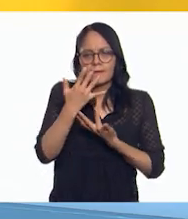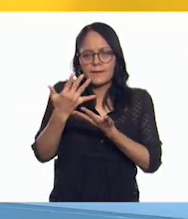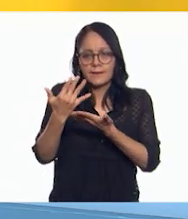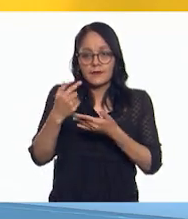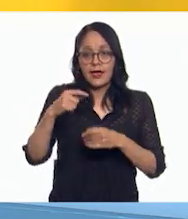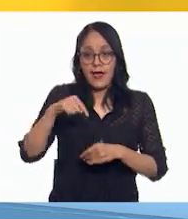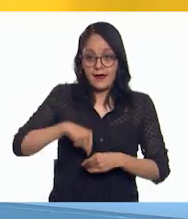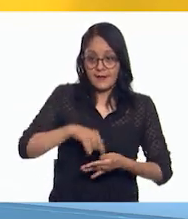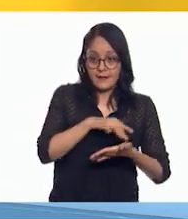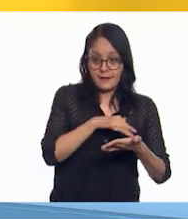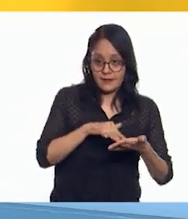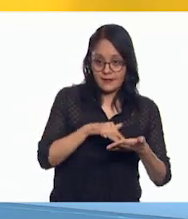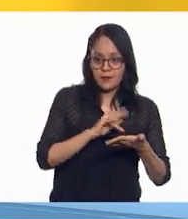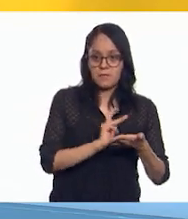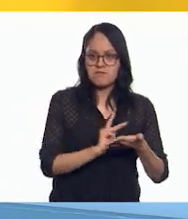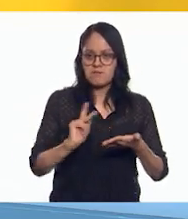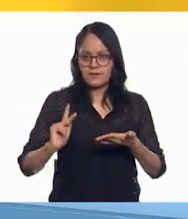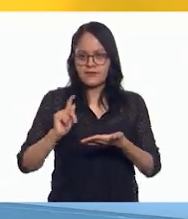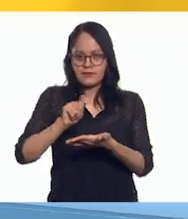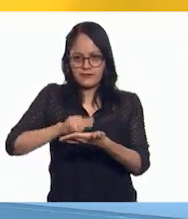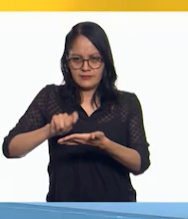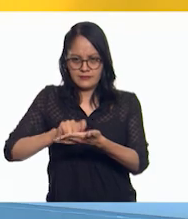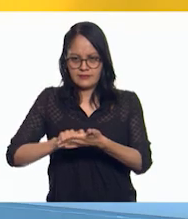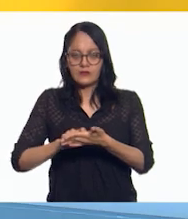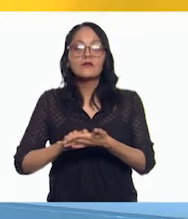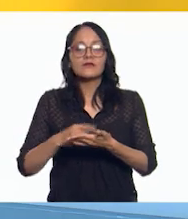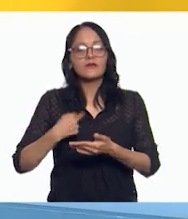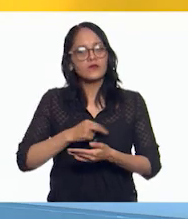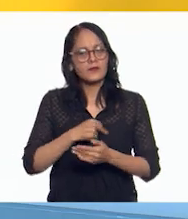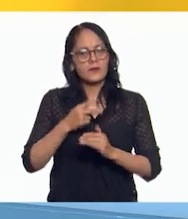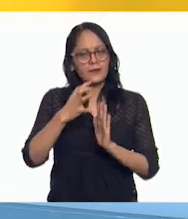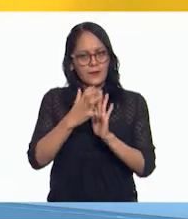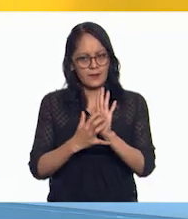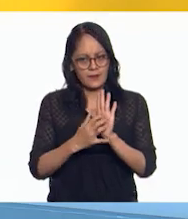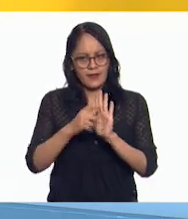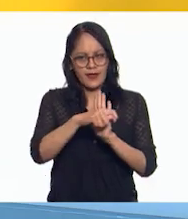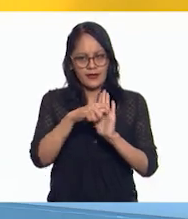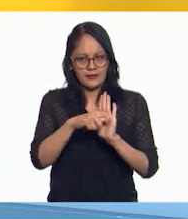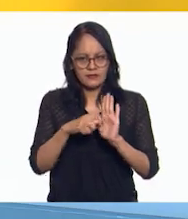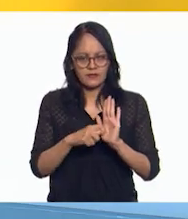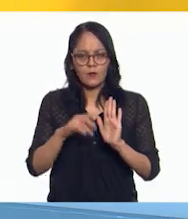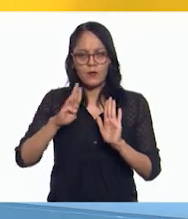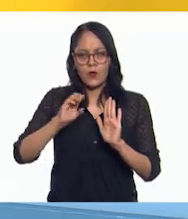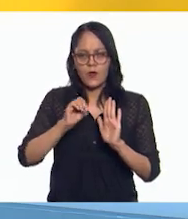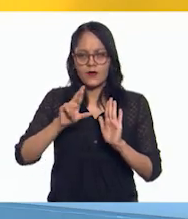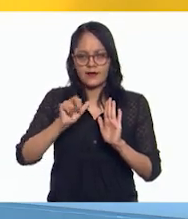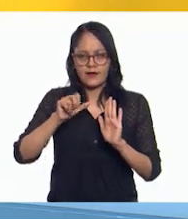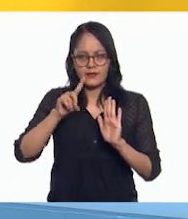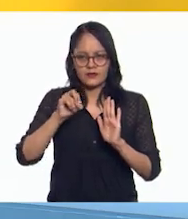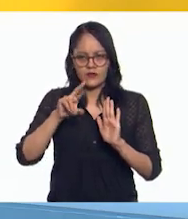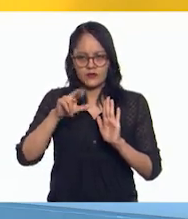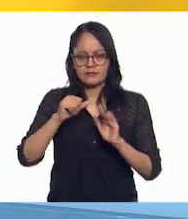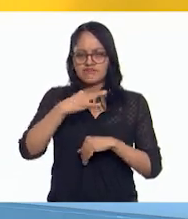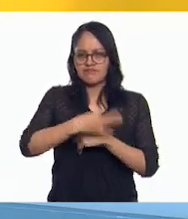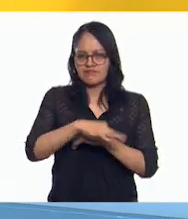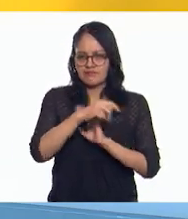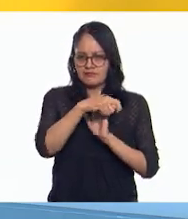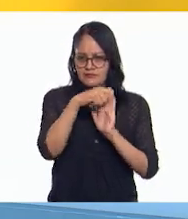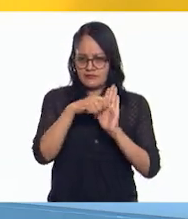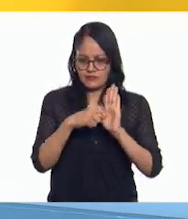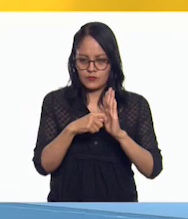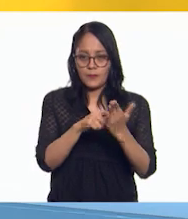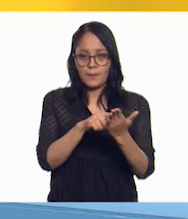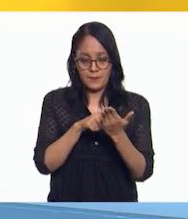leídos aquí, para lo cual reflexionaremos sobre la redacción de borradores de poemas en los que emplearemos diversos recursos